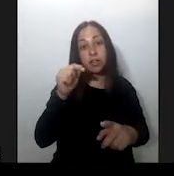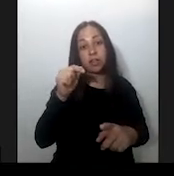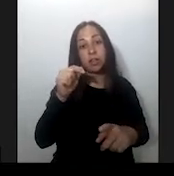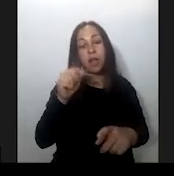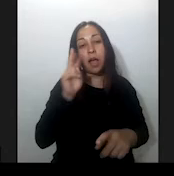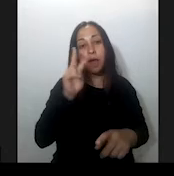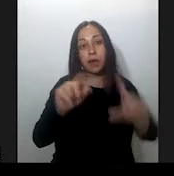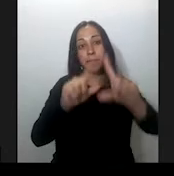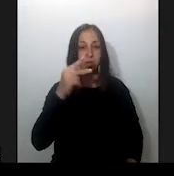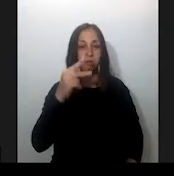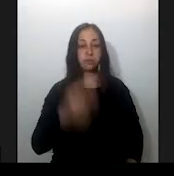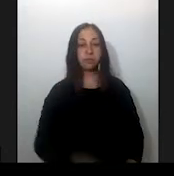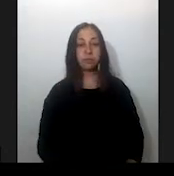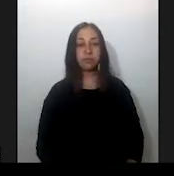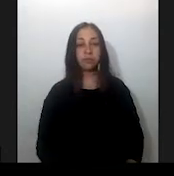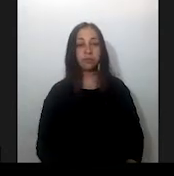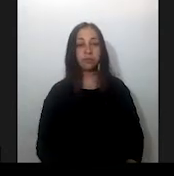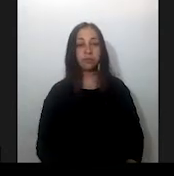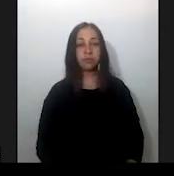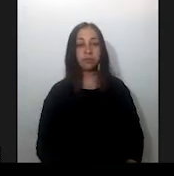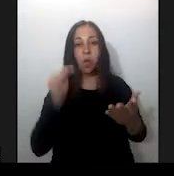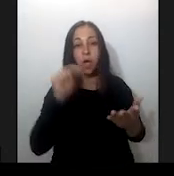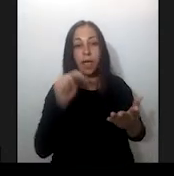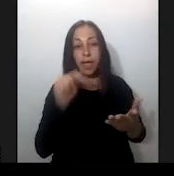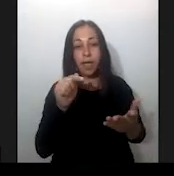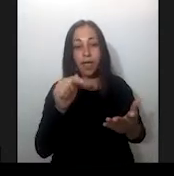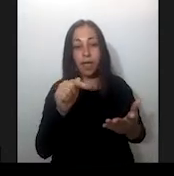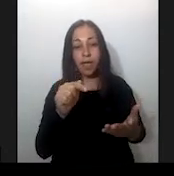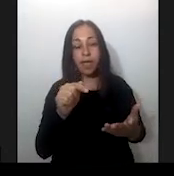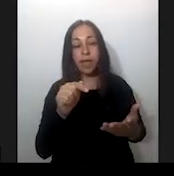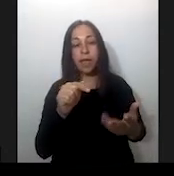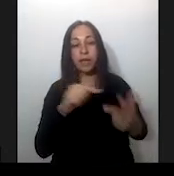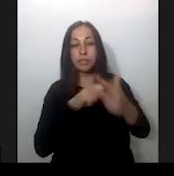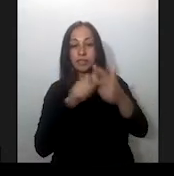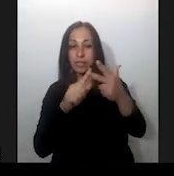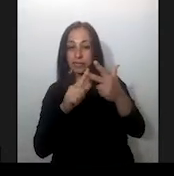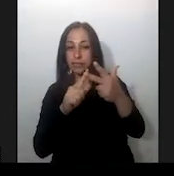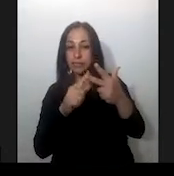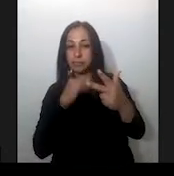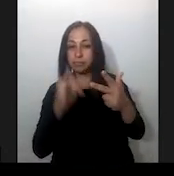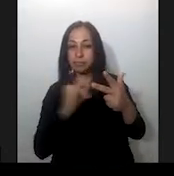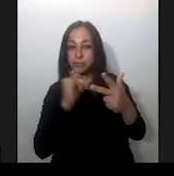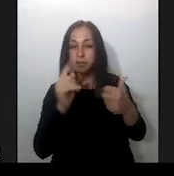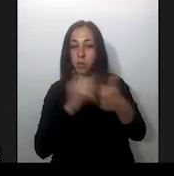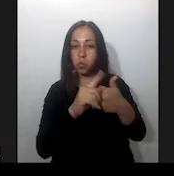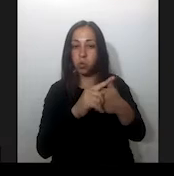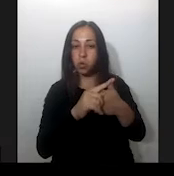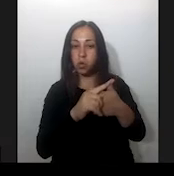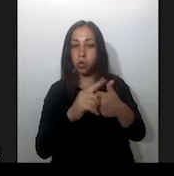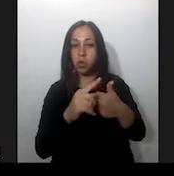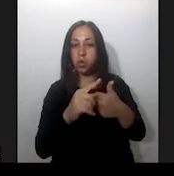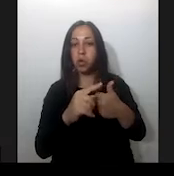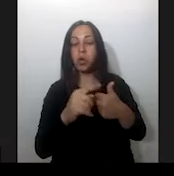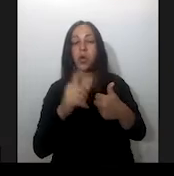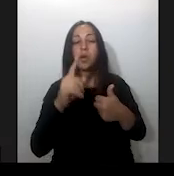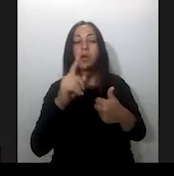ver la siguiente pantalla. Bueno, y acá tengo que pasar 3 referencias. Número 1, ¿cuál es el rango,